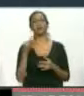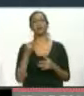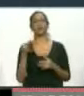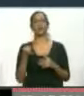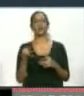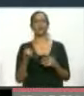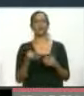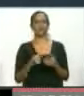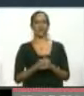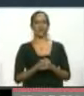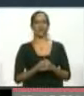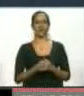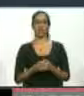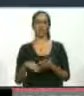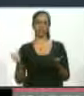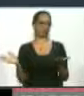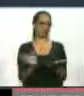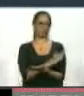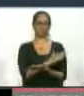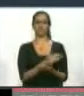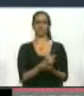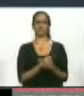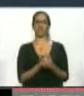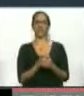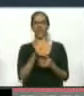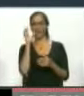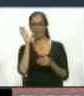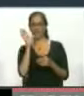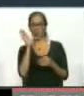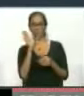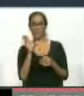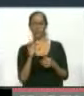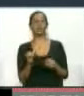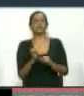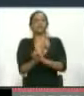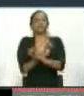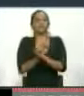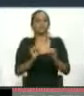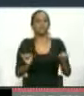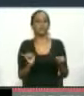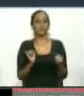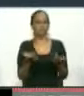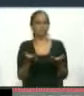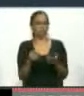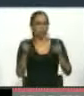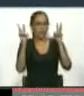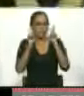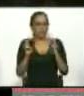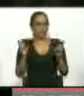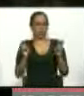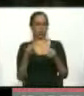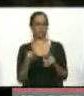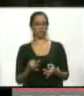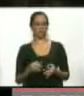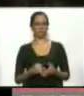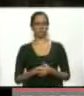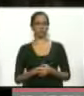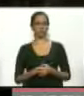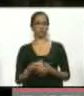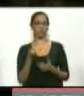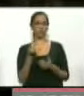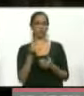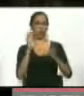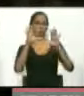desprestigiadas de antemano tomadas a broma al rato y finalmente motivo de una investigación oficial contra